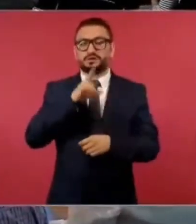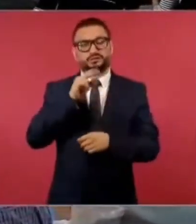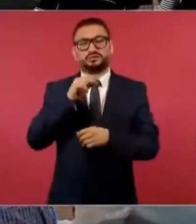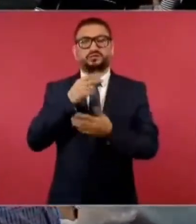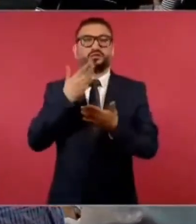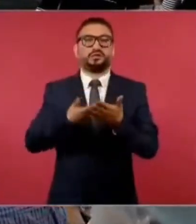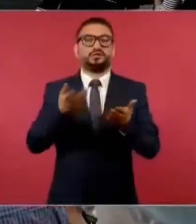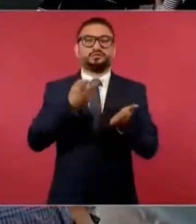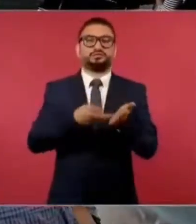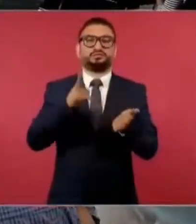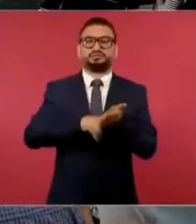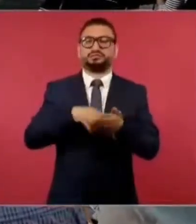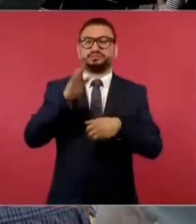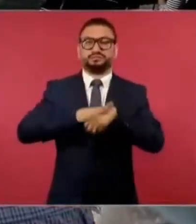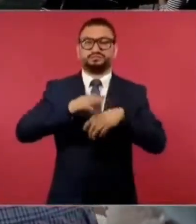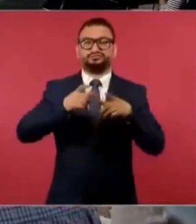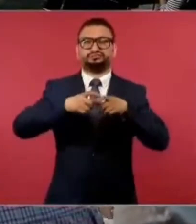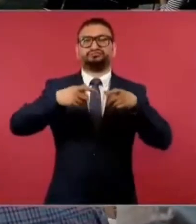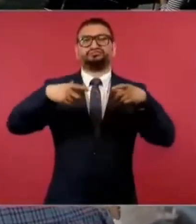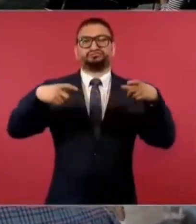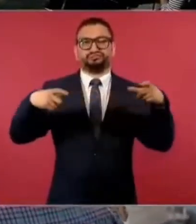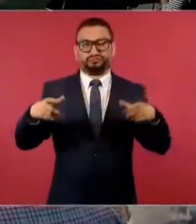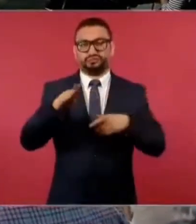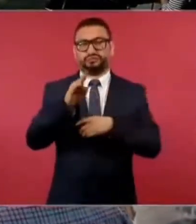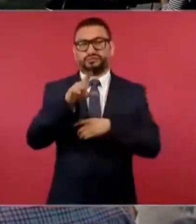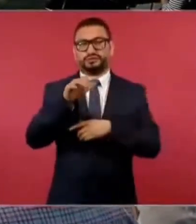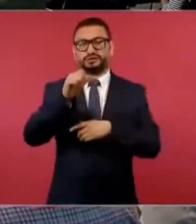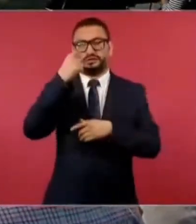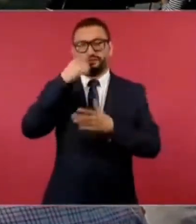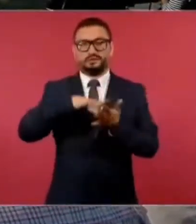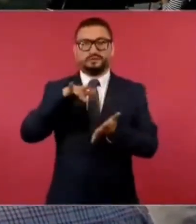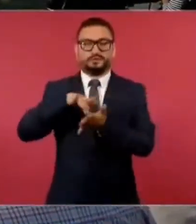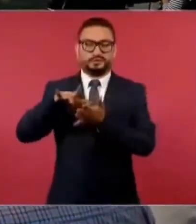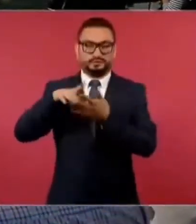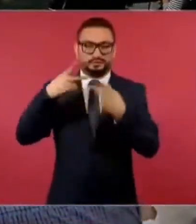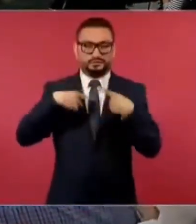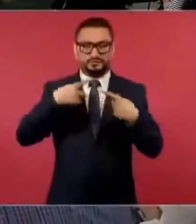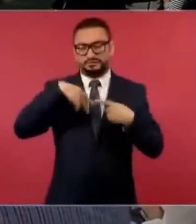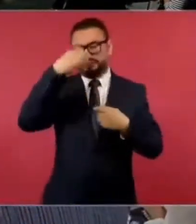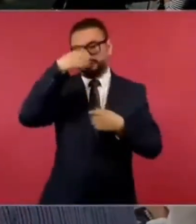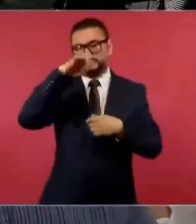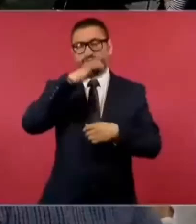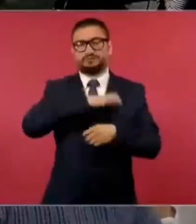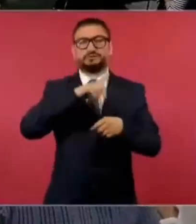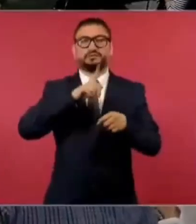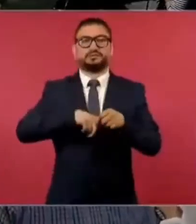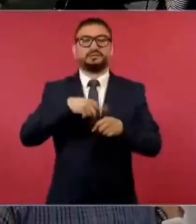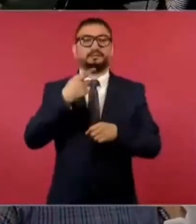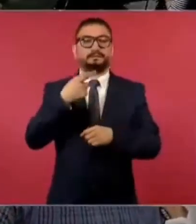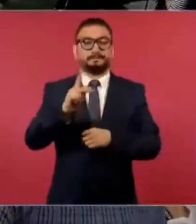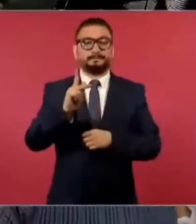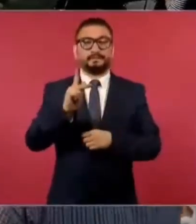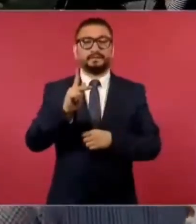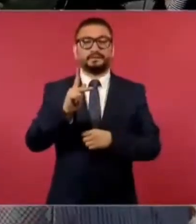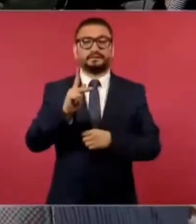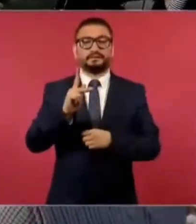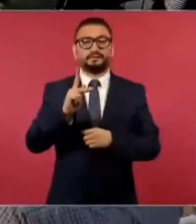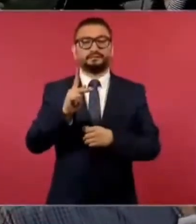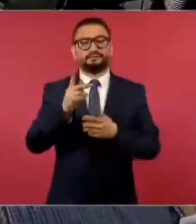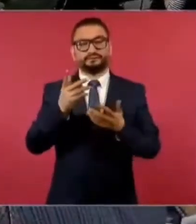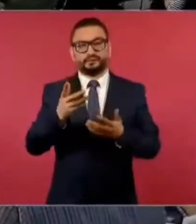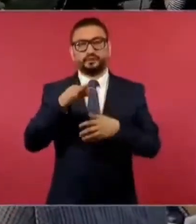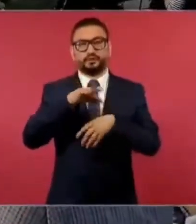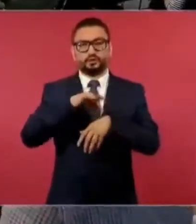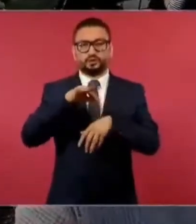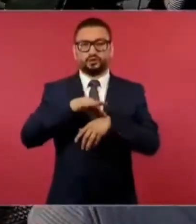más que duplicado, el número de becas para residentes de especialidad, pero para los